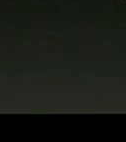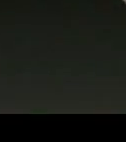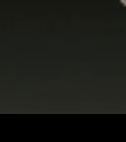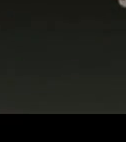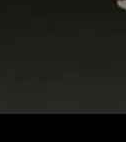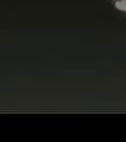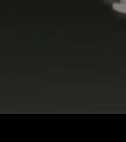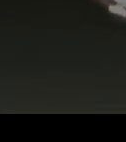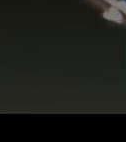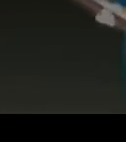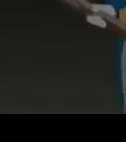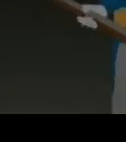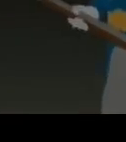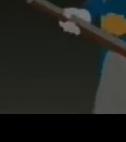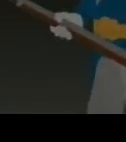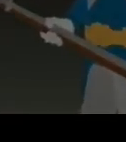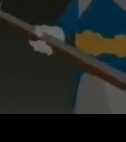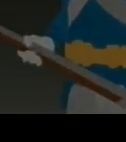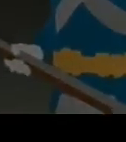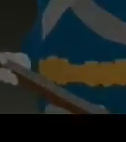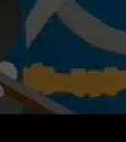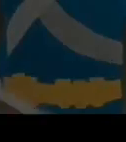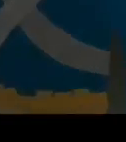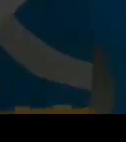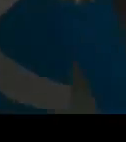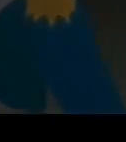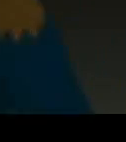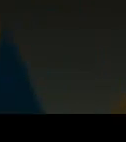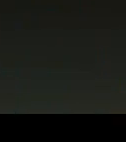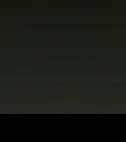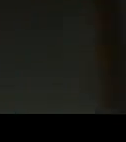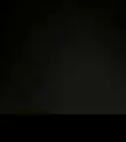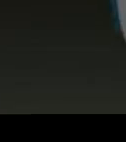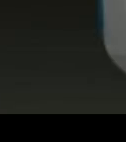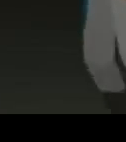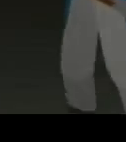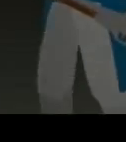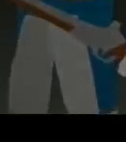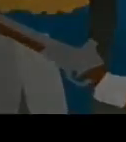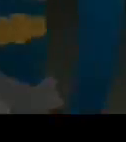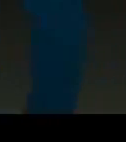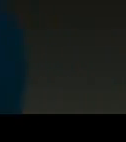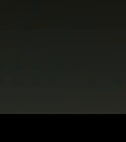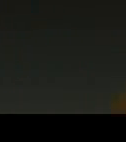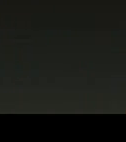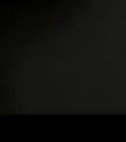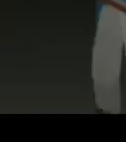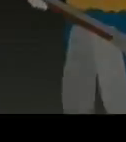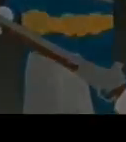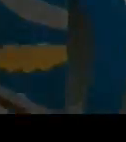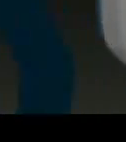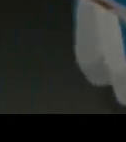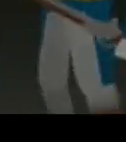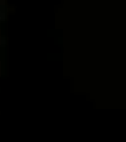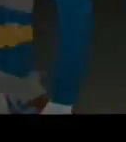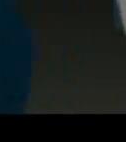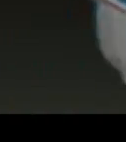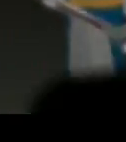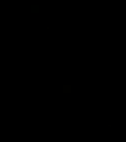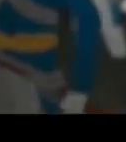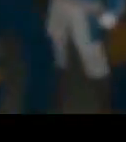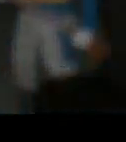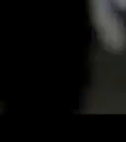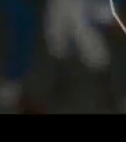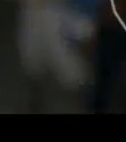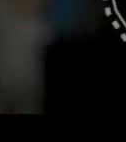de mayo de 1822, el ejército patriota, formado de serranos, costeños y latinos de la región, avanzó por las faldas